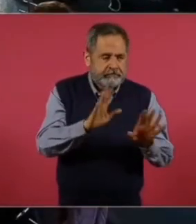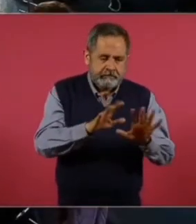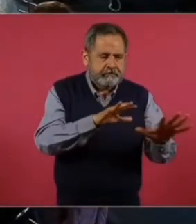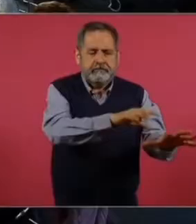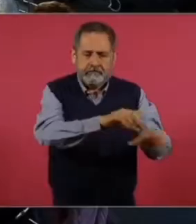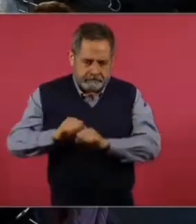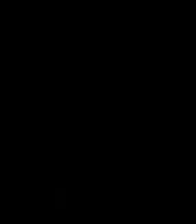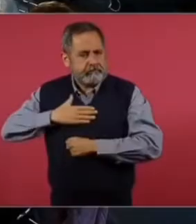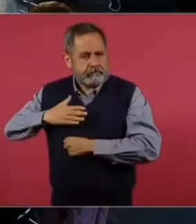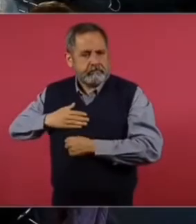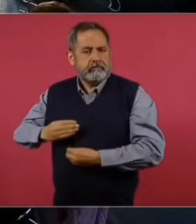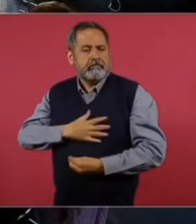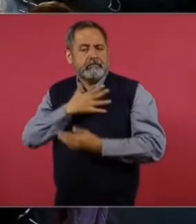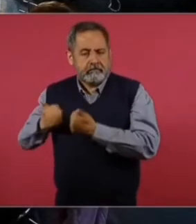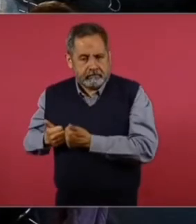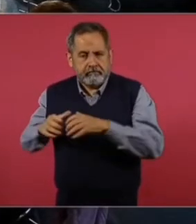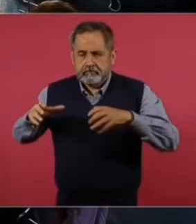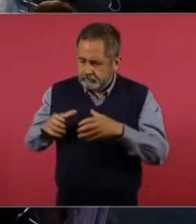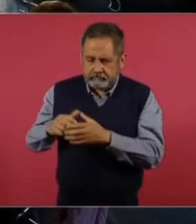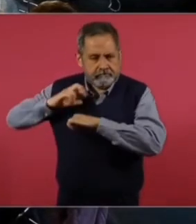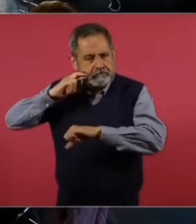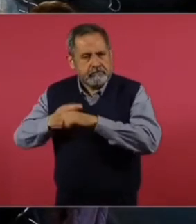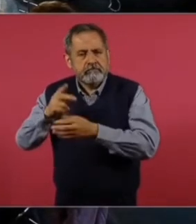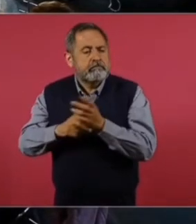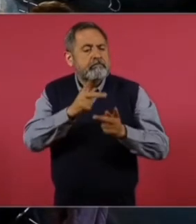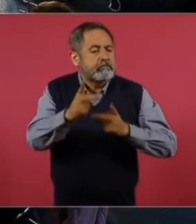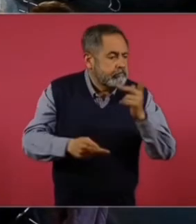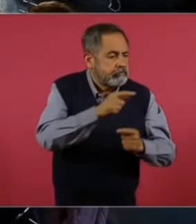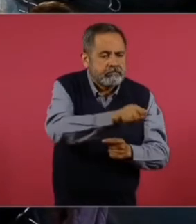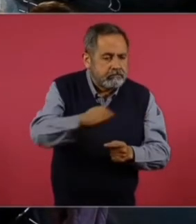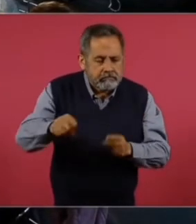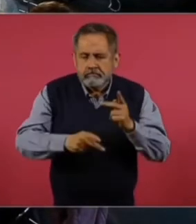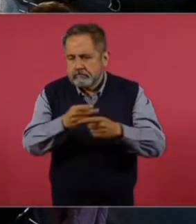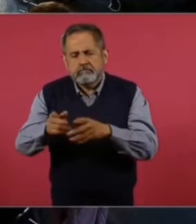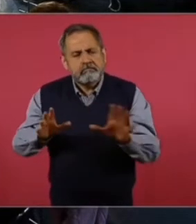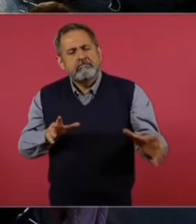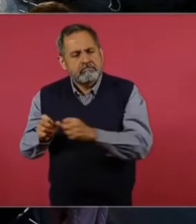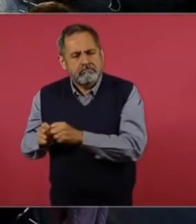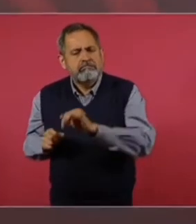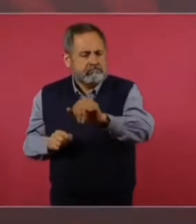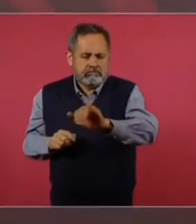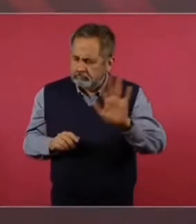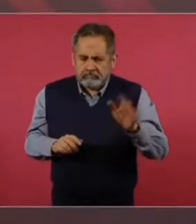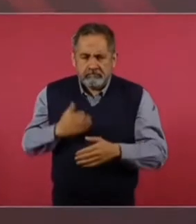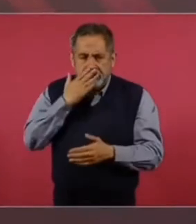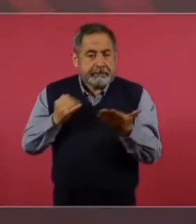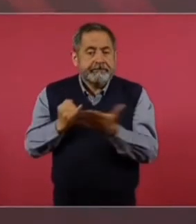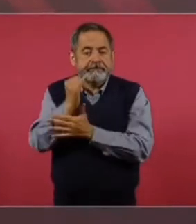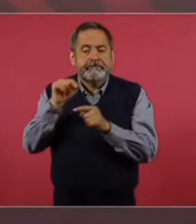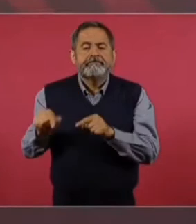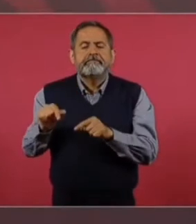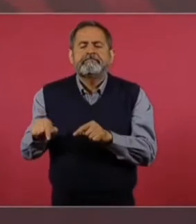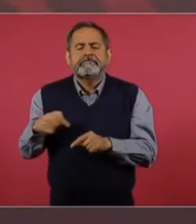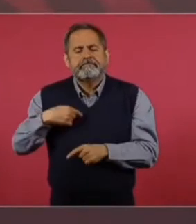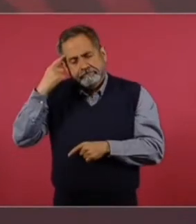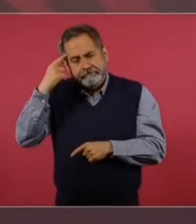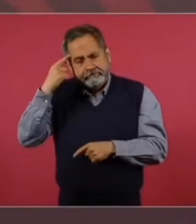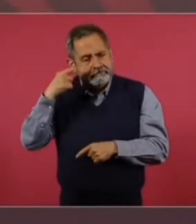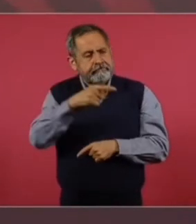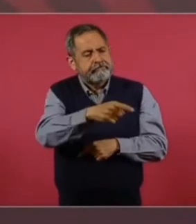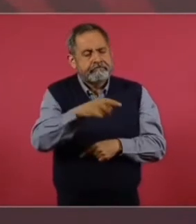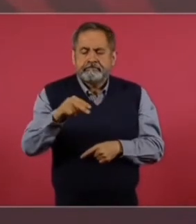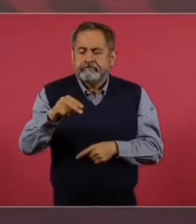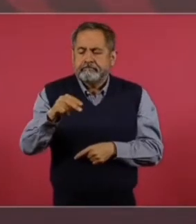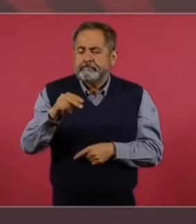Financiera para el Bienestar, los créditos. Y se toma la decisión de cancelar la